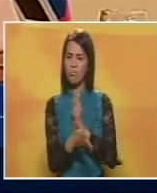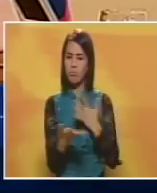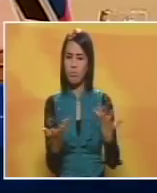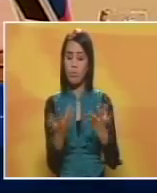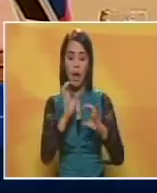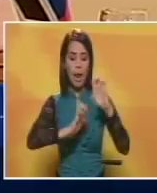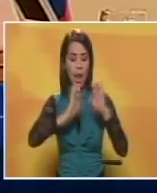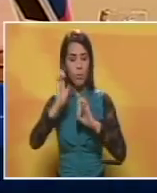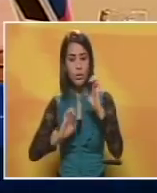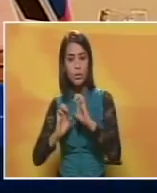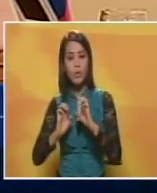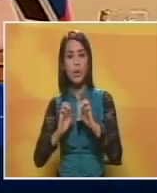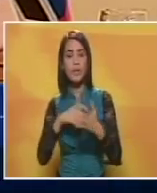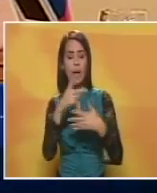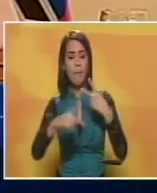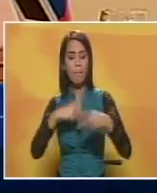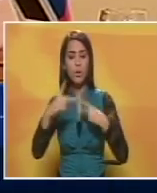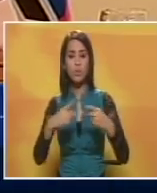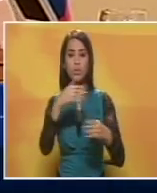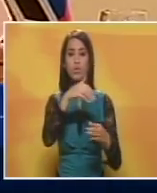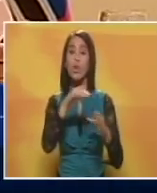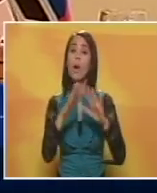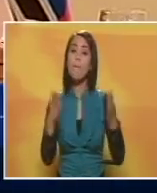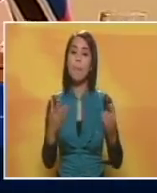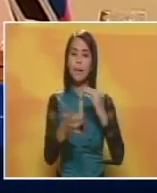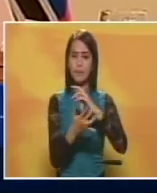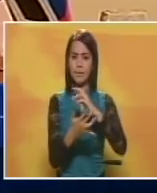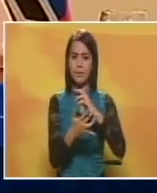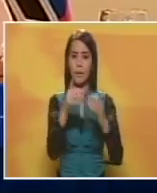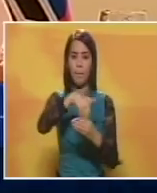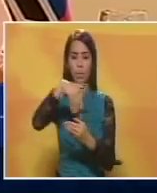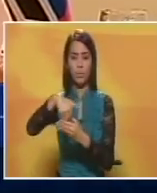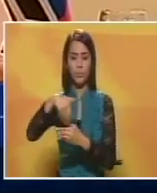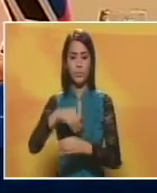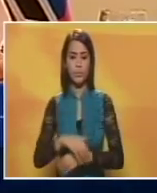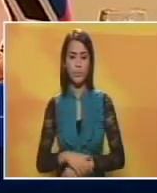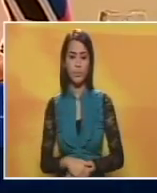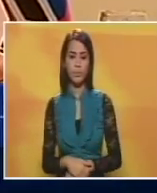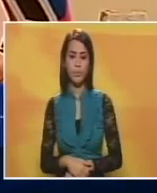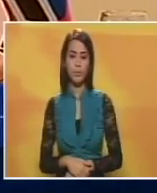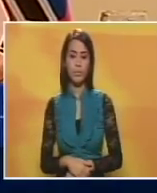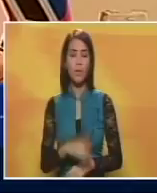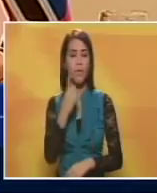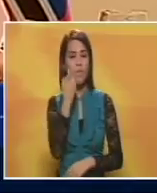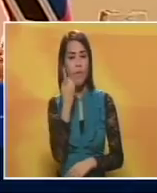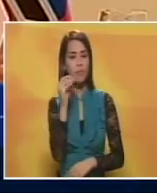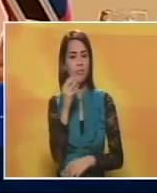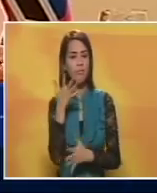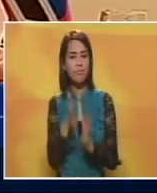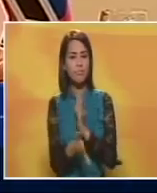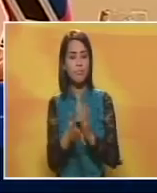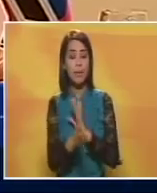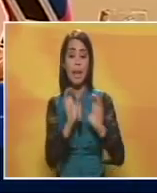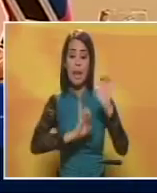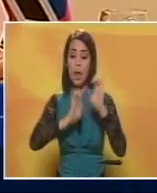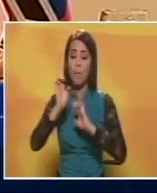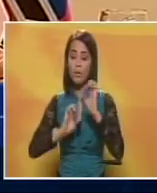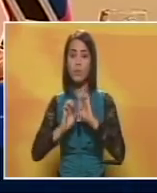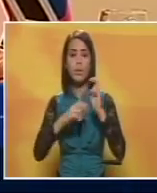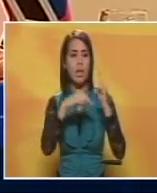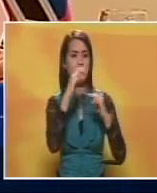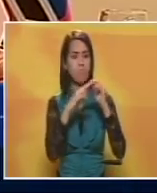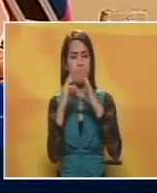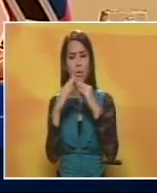la auditoría de producción de máquinas de votación. Quedan por realizar la auditoría de